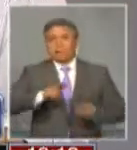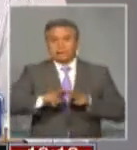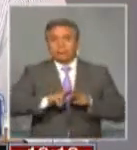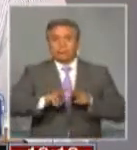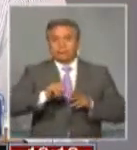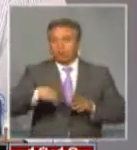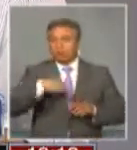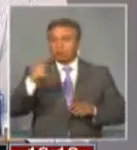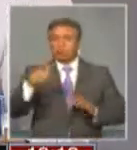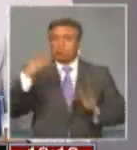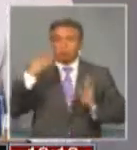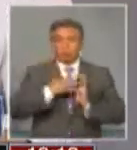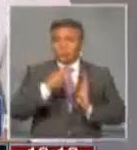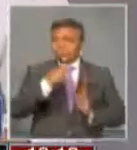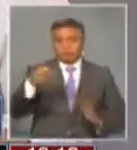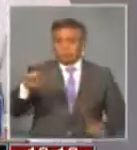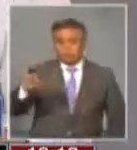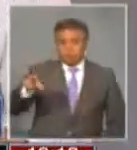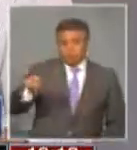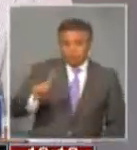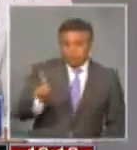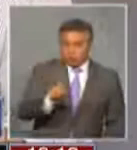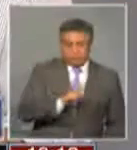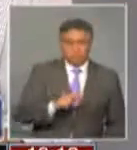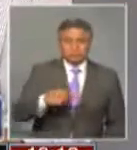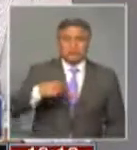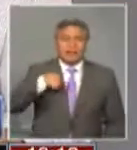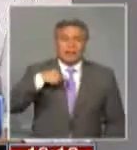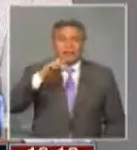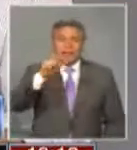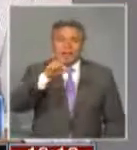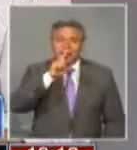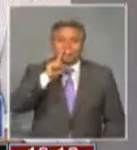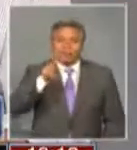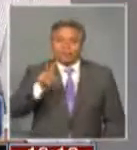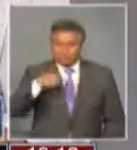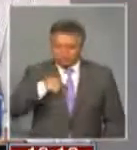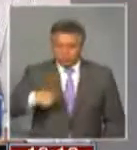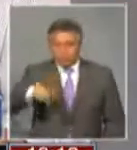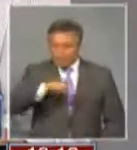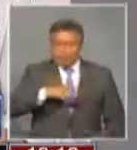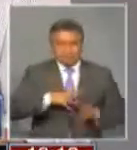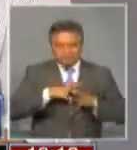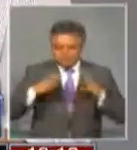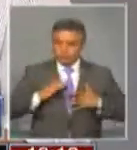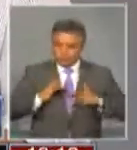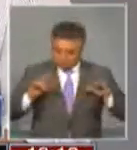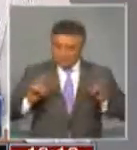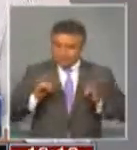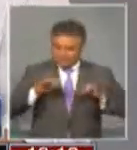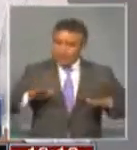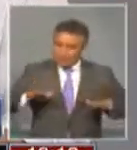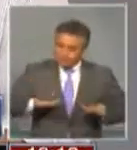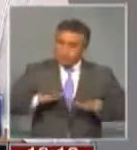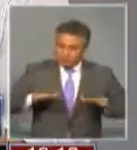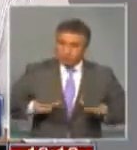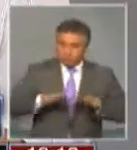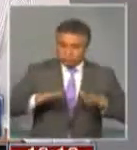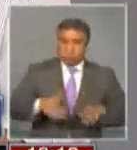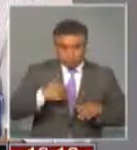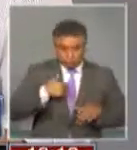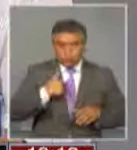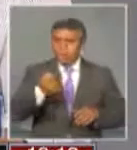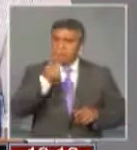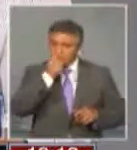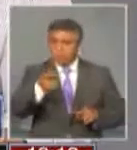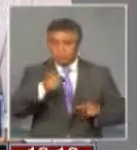resto de los 4.200 no. Porque, repito, nuestro activo más importante en las instituciones que hemos construido con mucho esfuerzo, y por eso denunciamos el tema